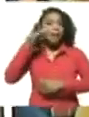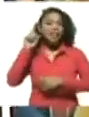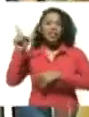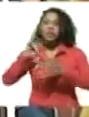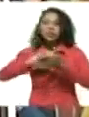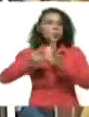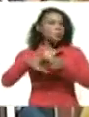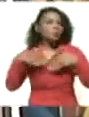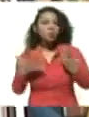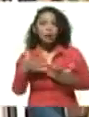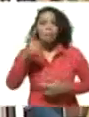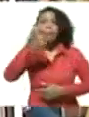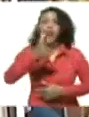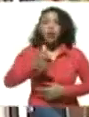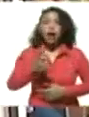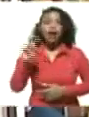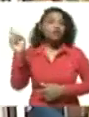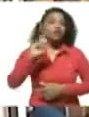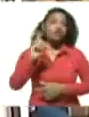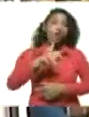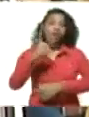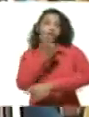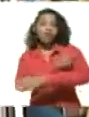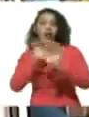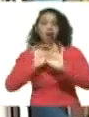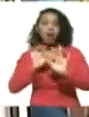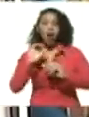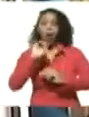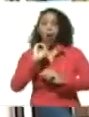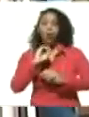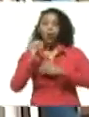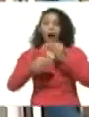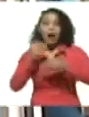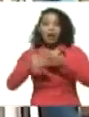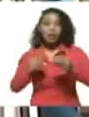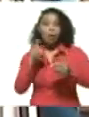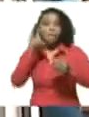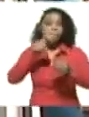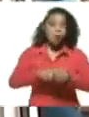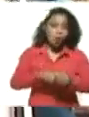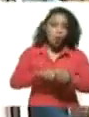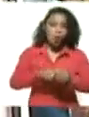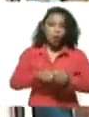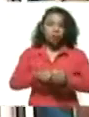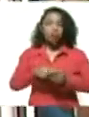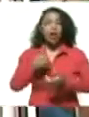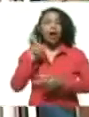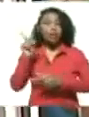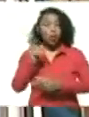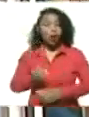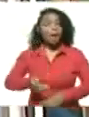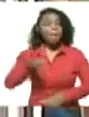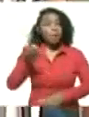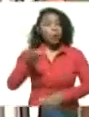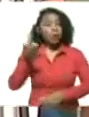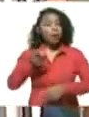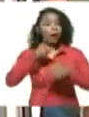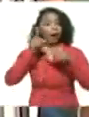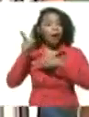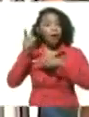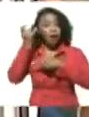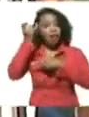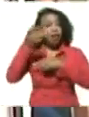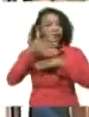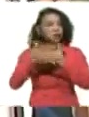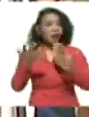es para las personas que no se han vacunado o que no han registrado que se vacunar allí es importante la idea es que hay una